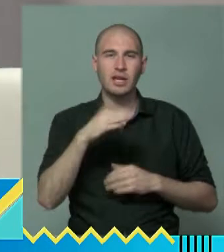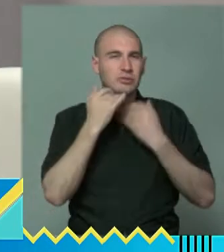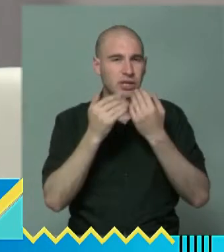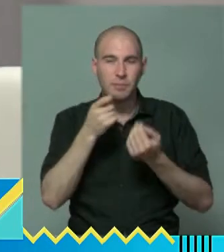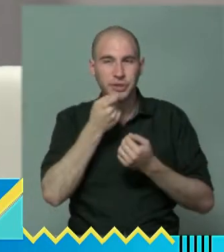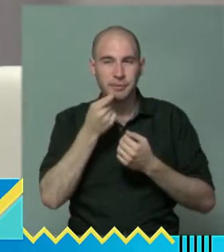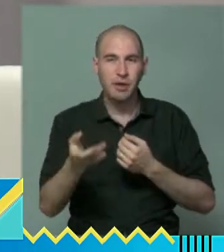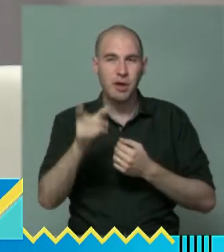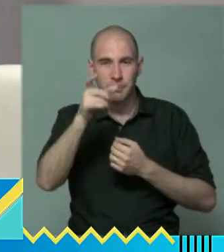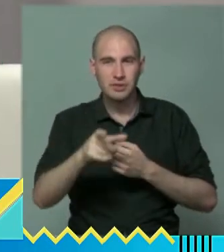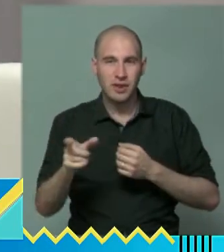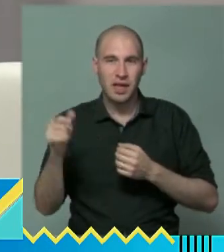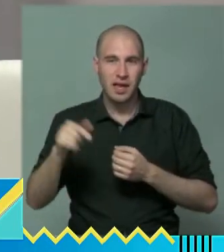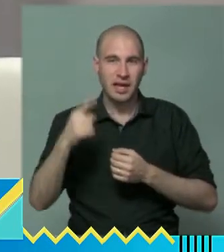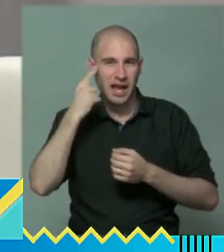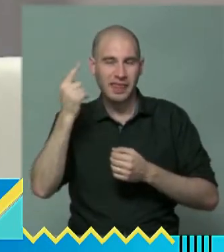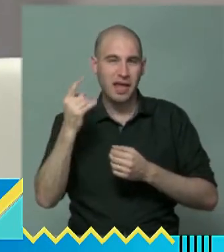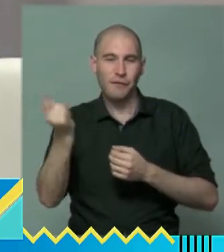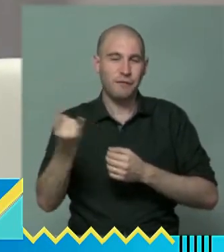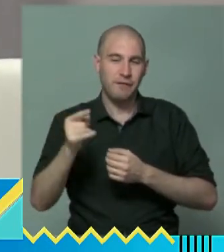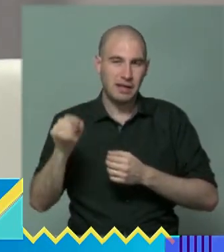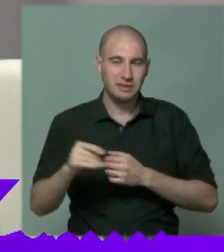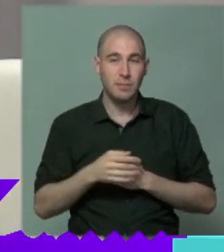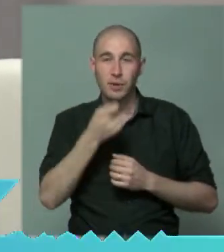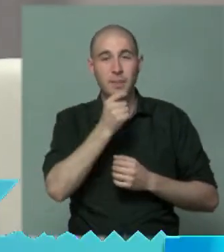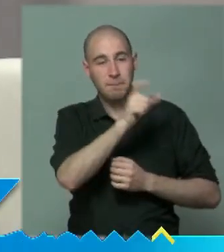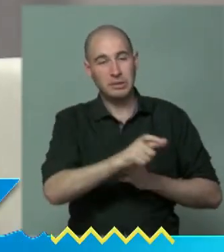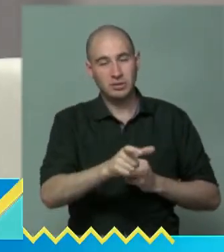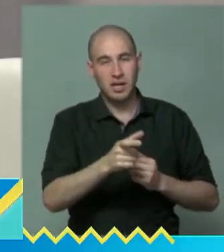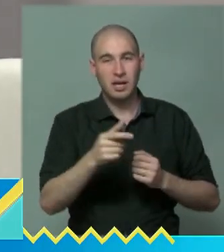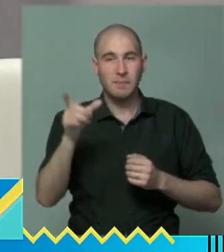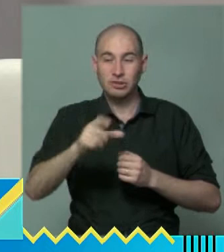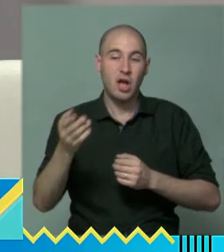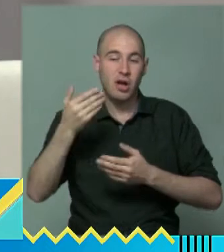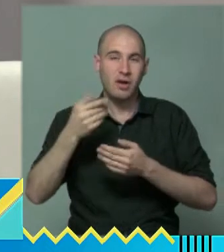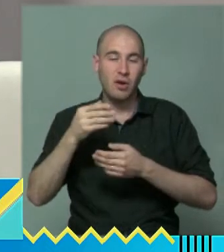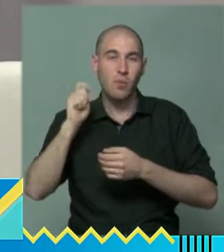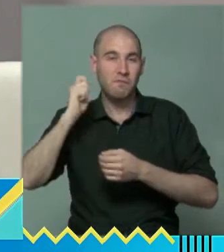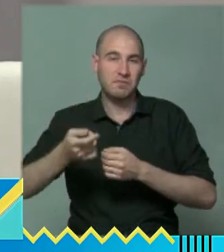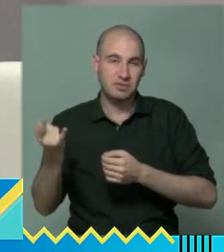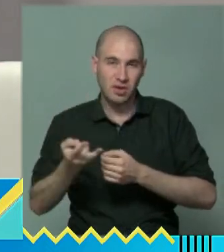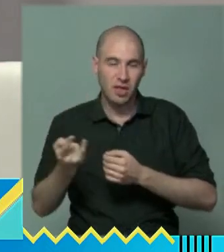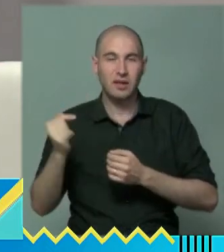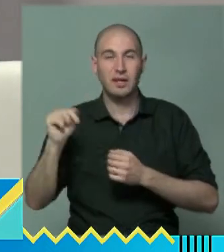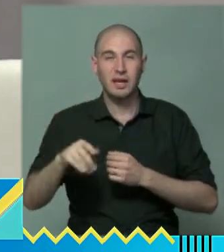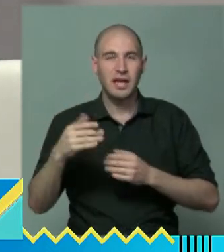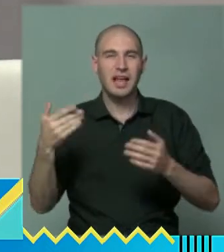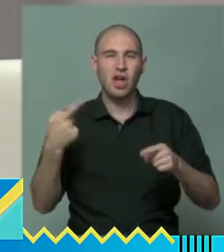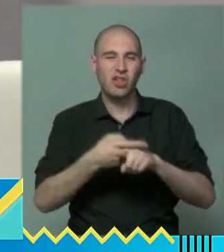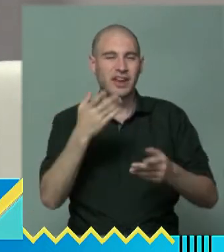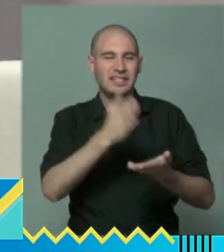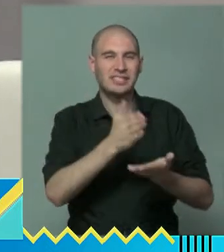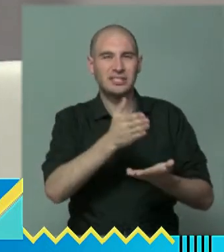para personas de existencia ideal o ficciones, porque las personas jurídicas son ficciones y es por eso que chocan un poco con el derecho